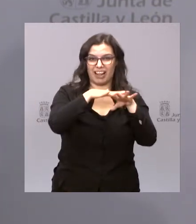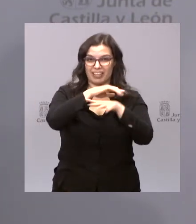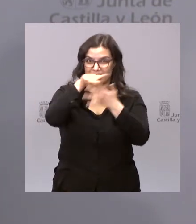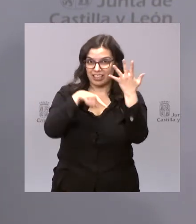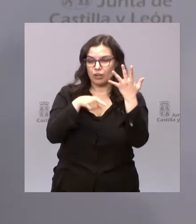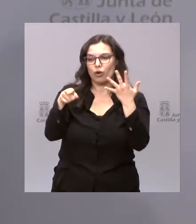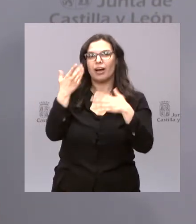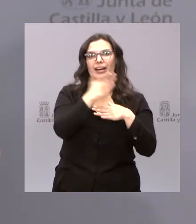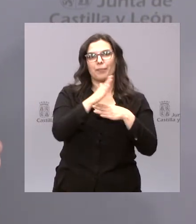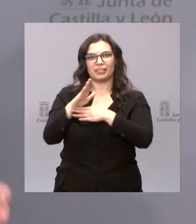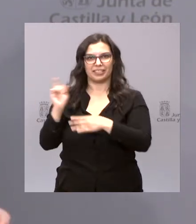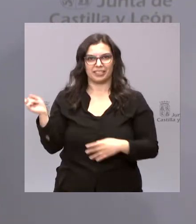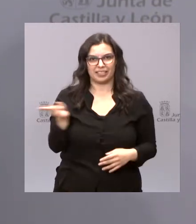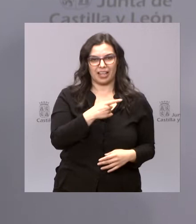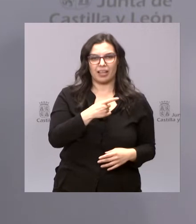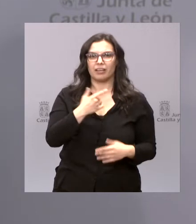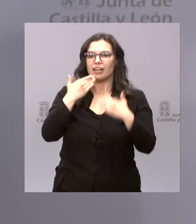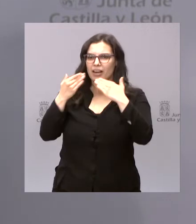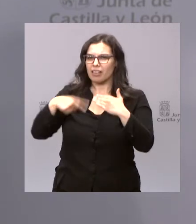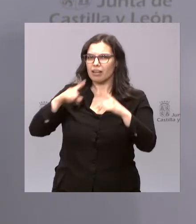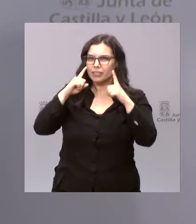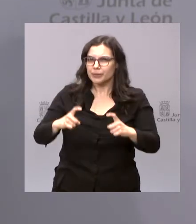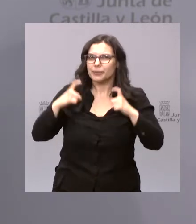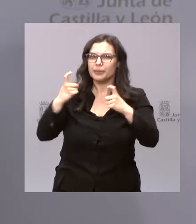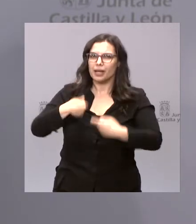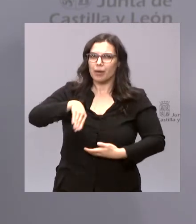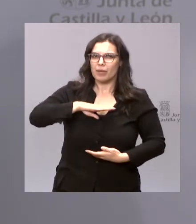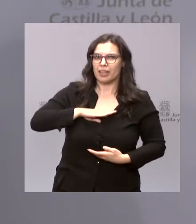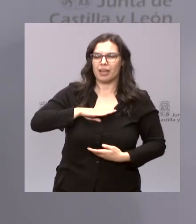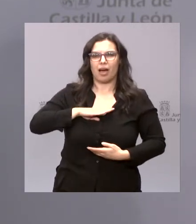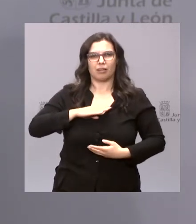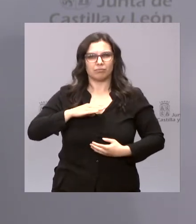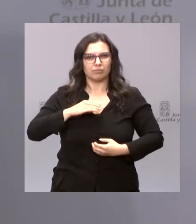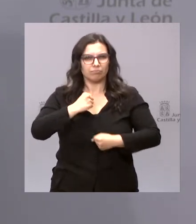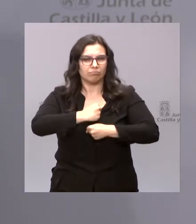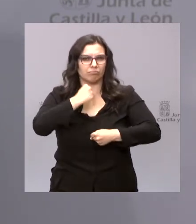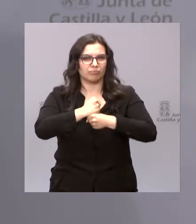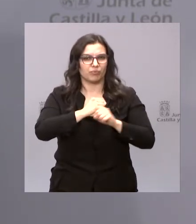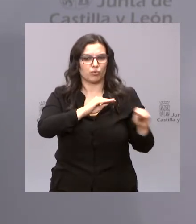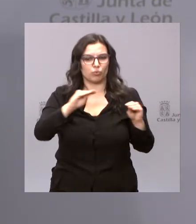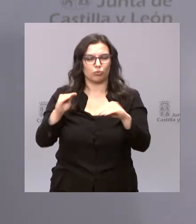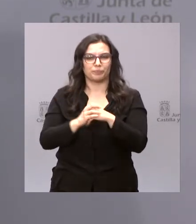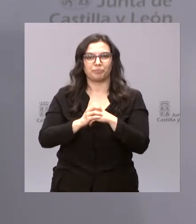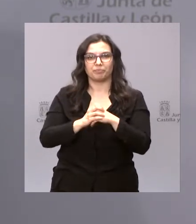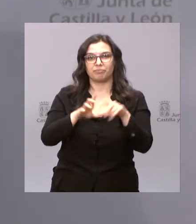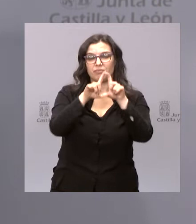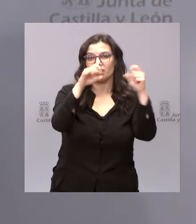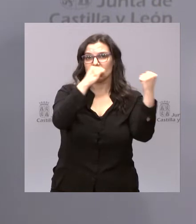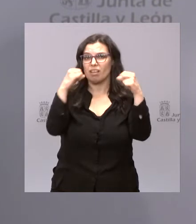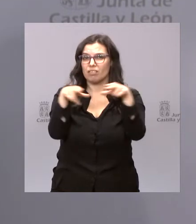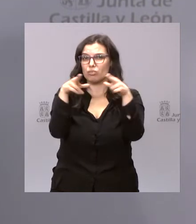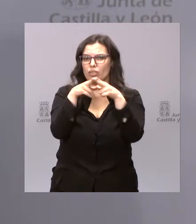estáis representadas vuestra dedicación, vuestra capacidad, vuestro esfuerzo. Las entidades sociales que lucháis contra